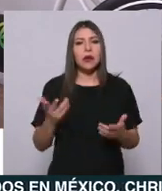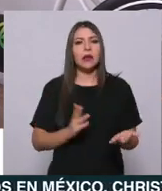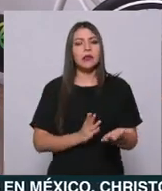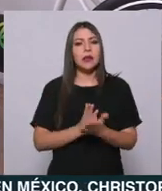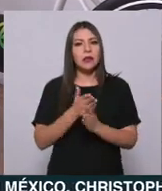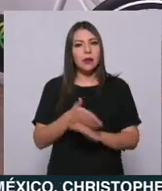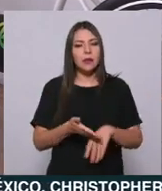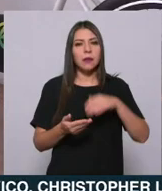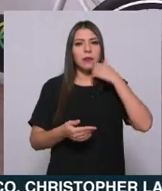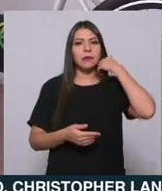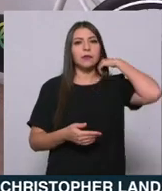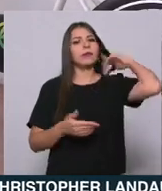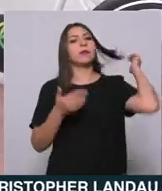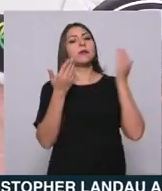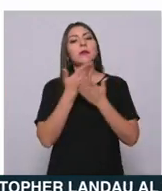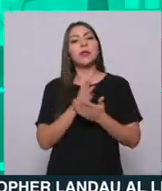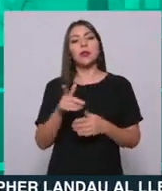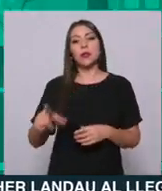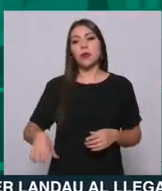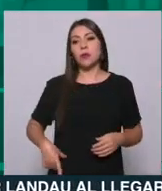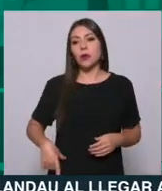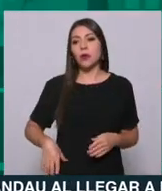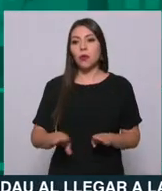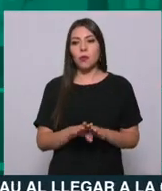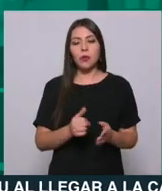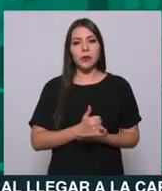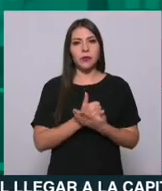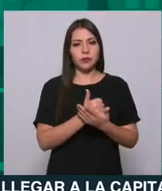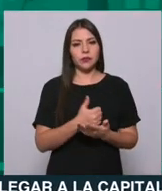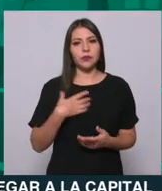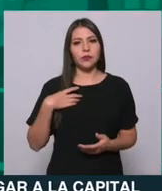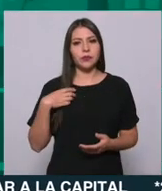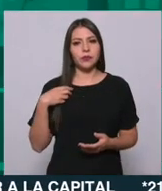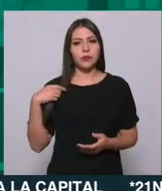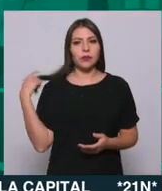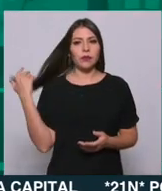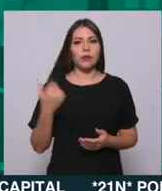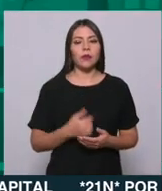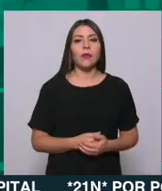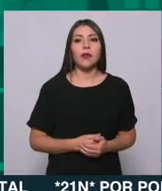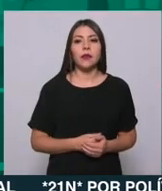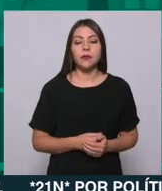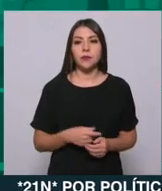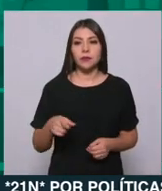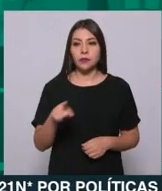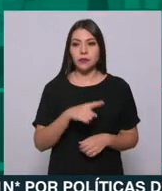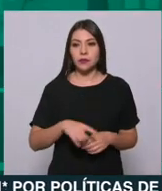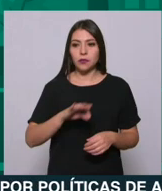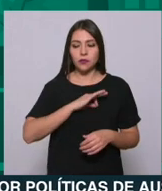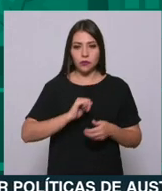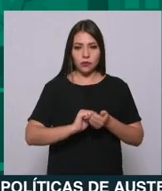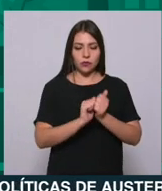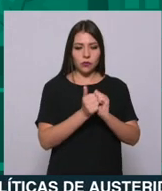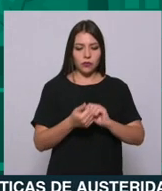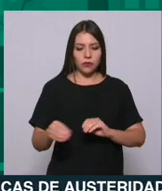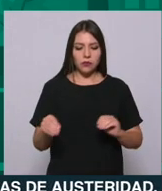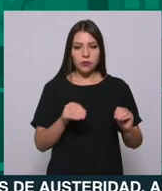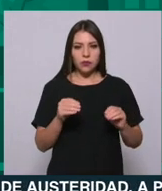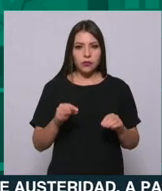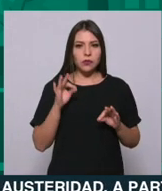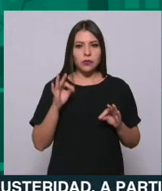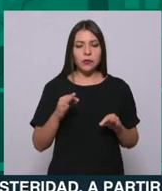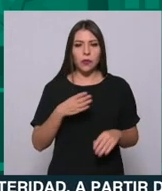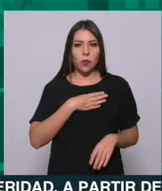cómo puede ayudar a las políticas públicas. Algunos de los factores de éxito para una micromovilidad sustentable segura, de acuerdo a